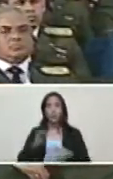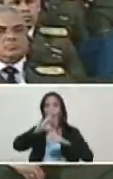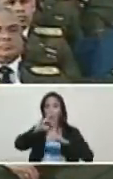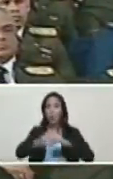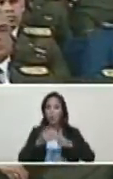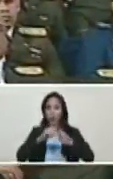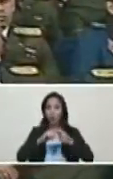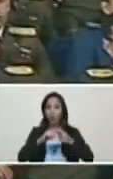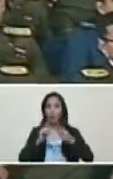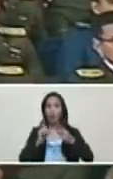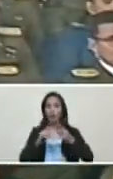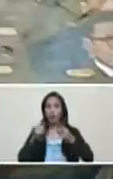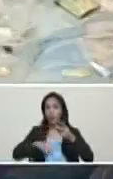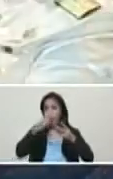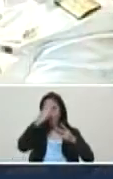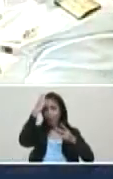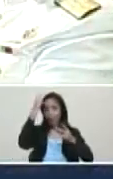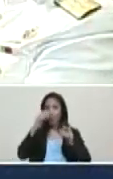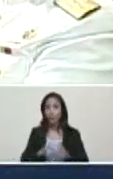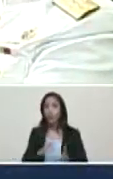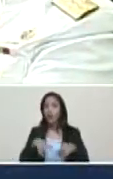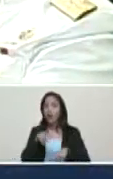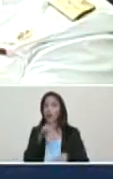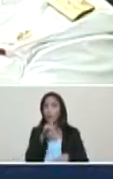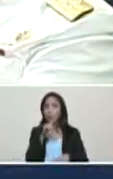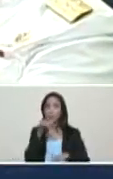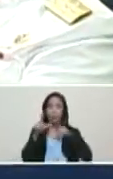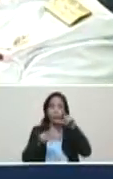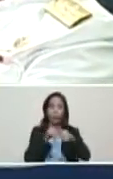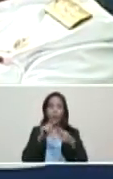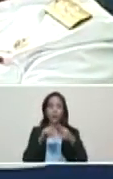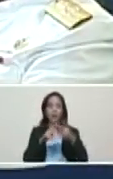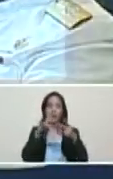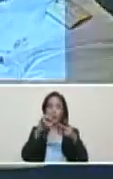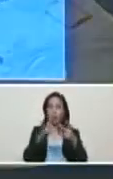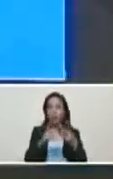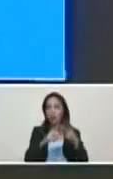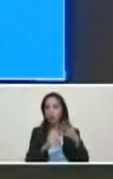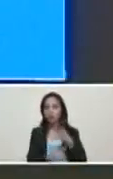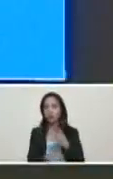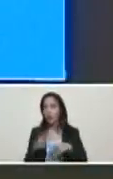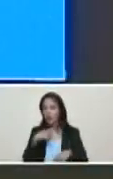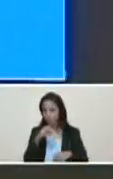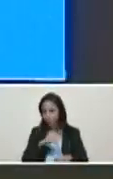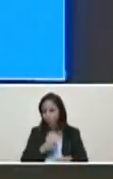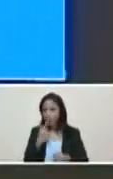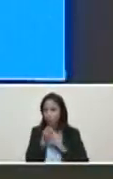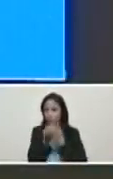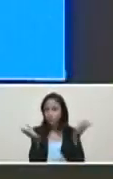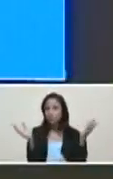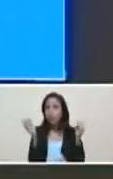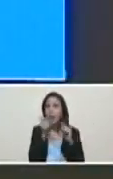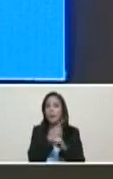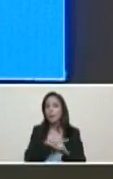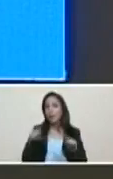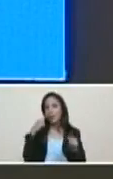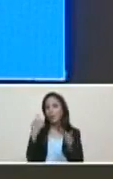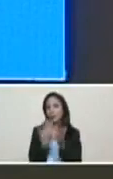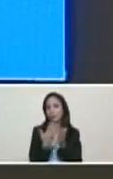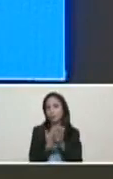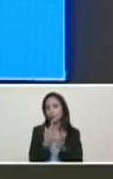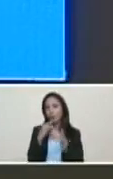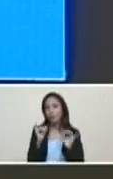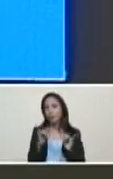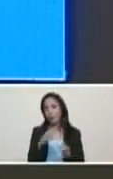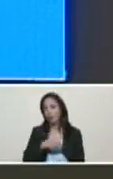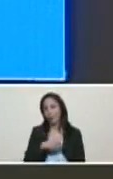Claro que hoy hay las redes sociales y por internet se puede difundir, pero no es lo mismo, ¿verdad, profesor? Agarrar la